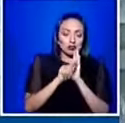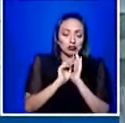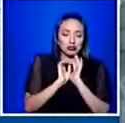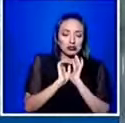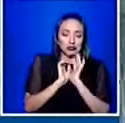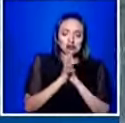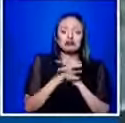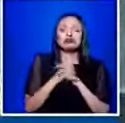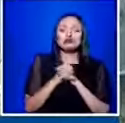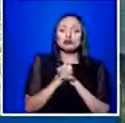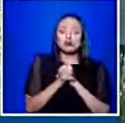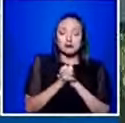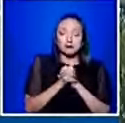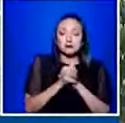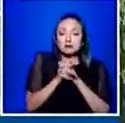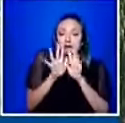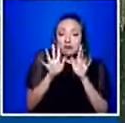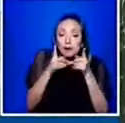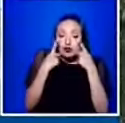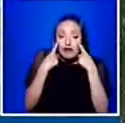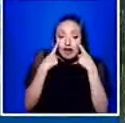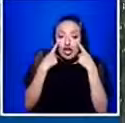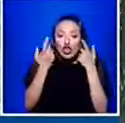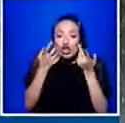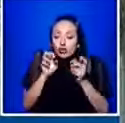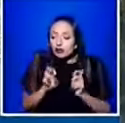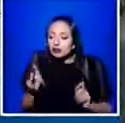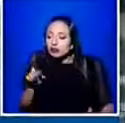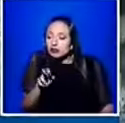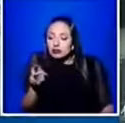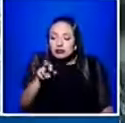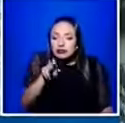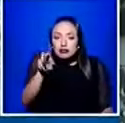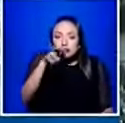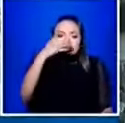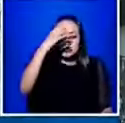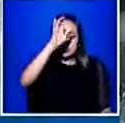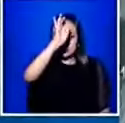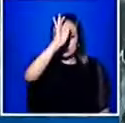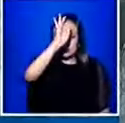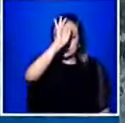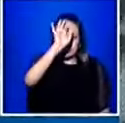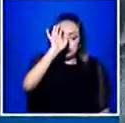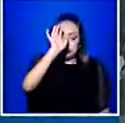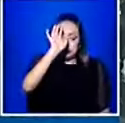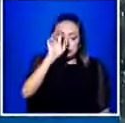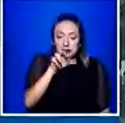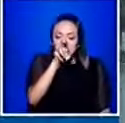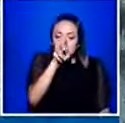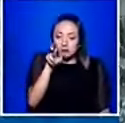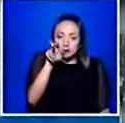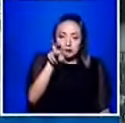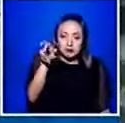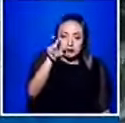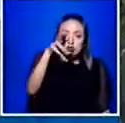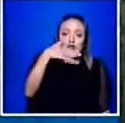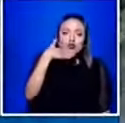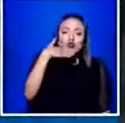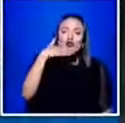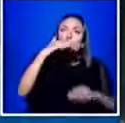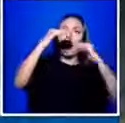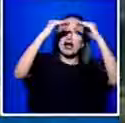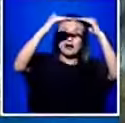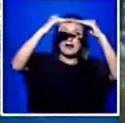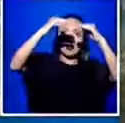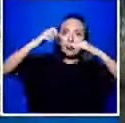dónde se suben. Vamos a tratar de ubicar el camino por donde se están trepando, se están ascendiendo esa parte de ladera que